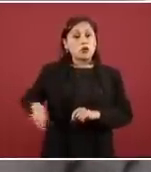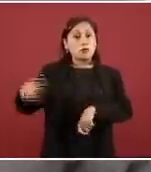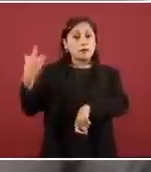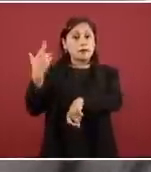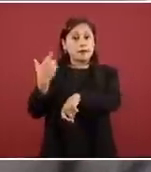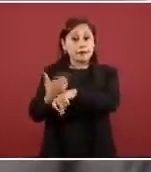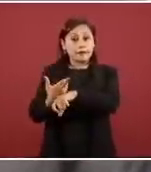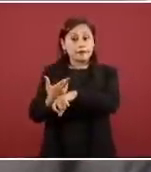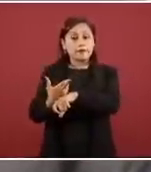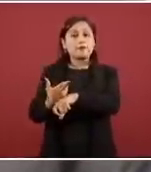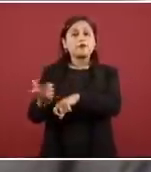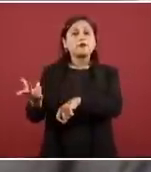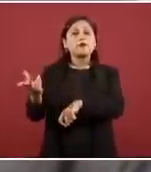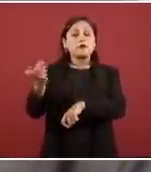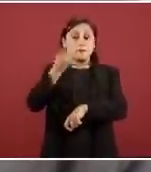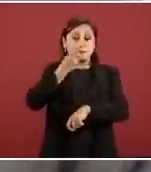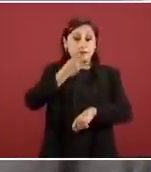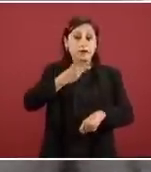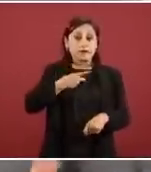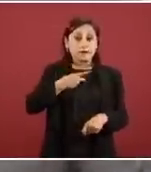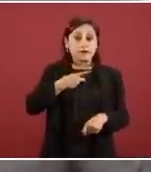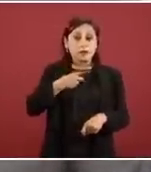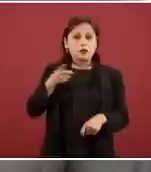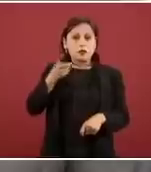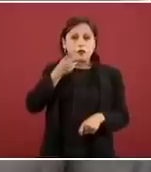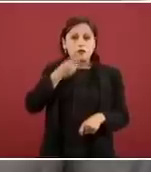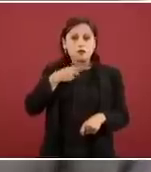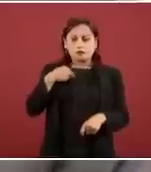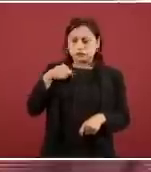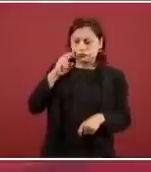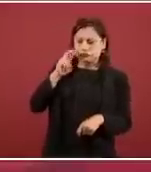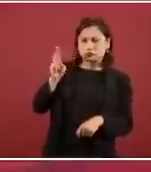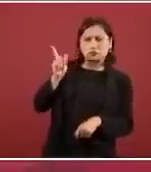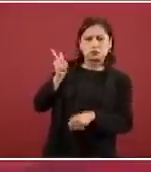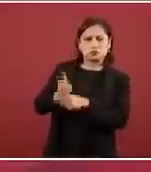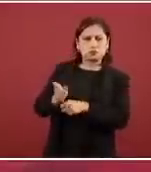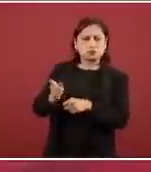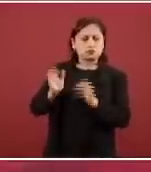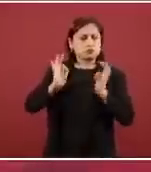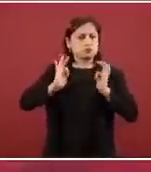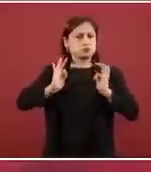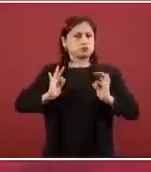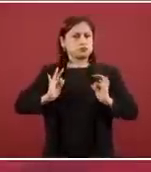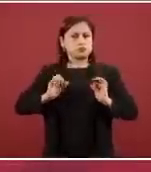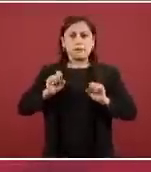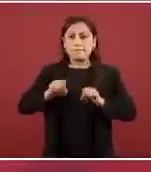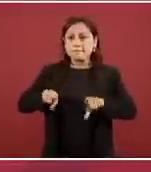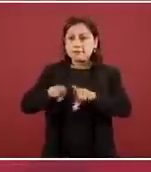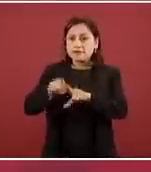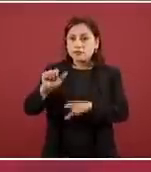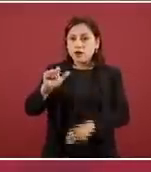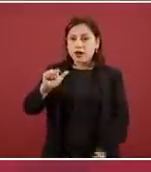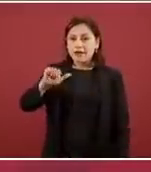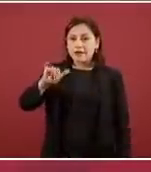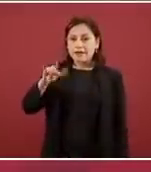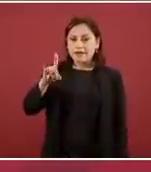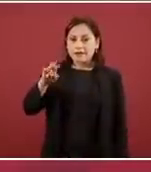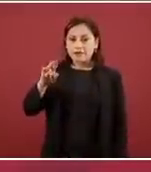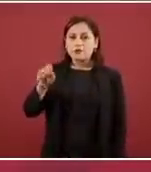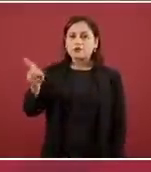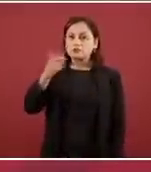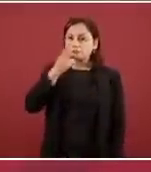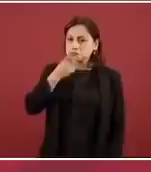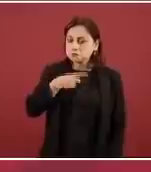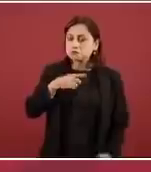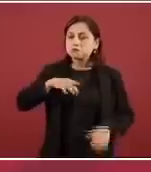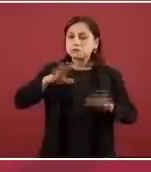me lo expresó con mucha satisfacción. Igual Alejandro. ¿Sí? Ahora.